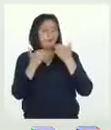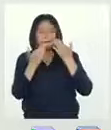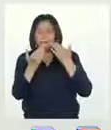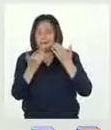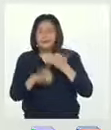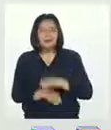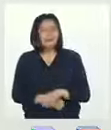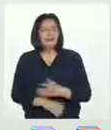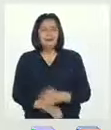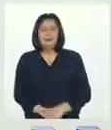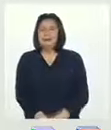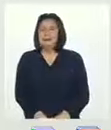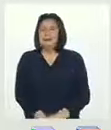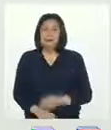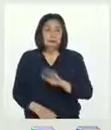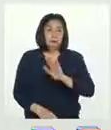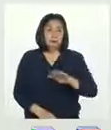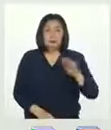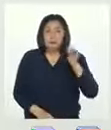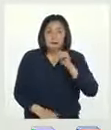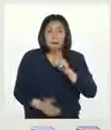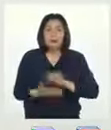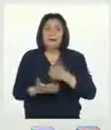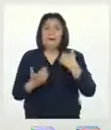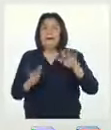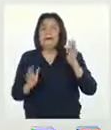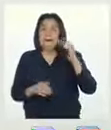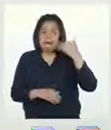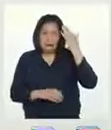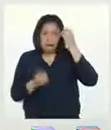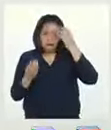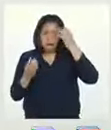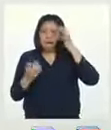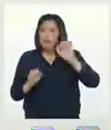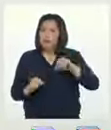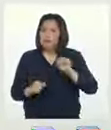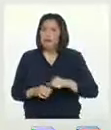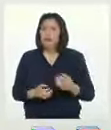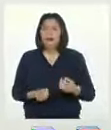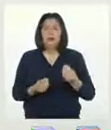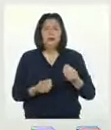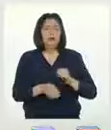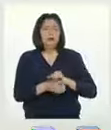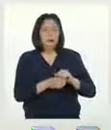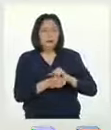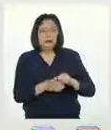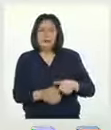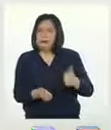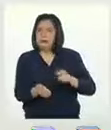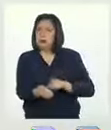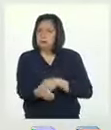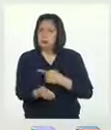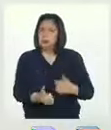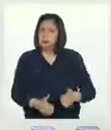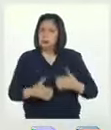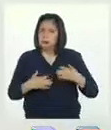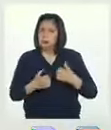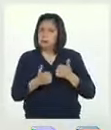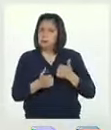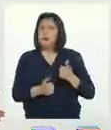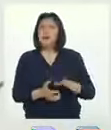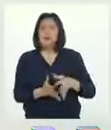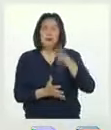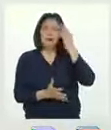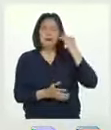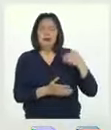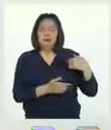Gracias, Patricia. Chicas y chicos, ya tenemos mucha información sobre la práctica de hábitos saludables que hemos aprendido a lo largo